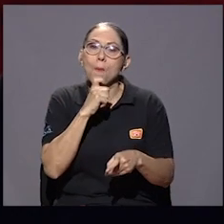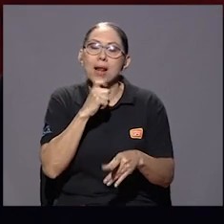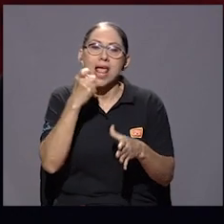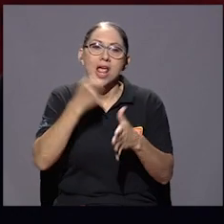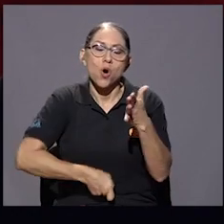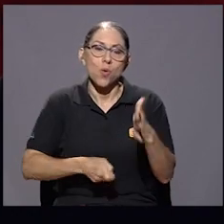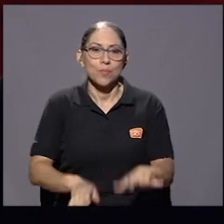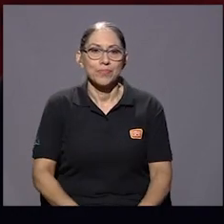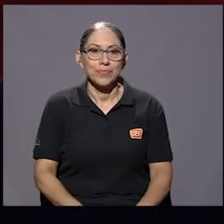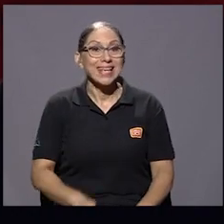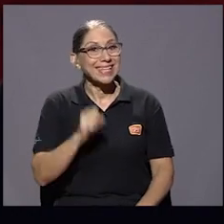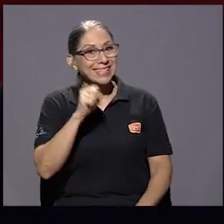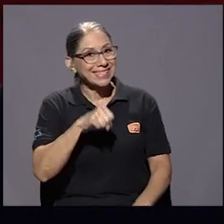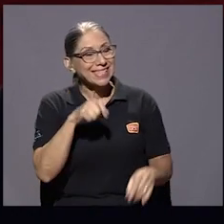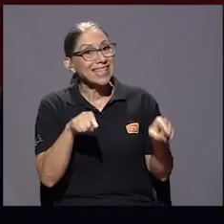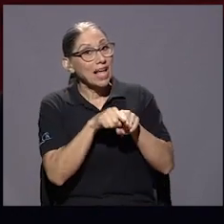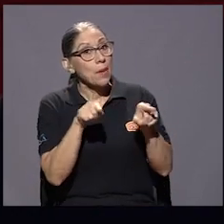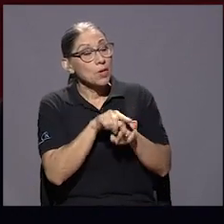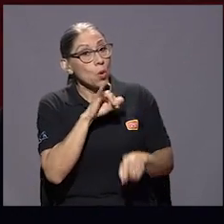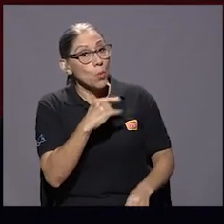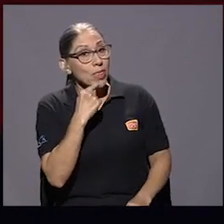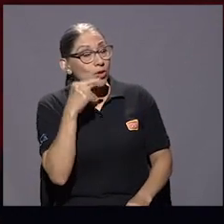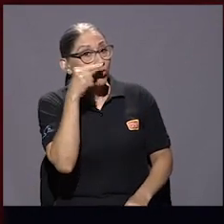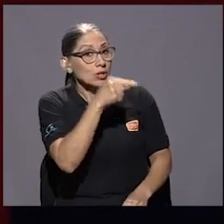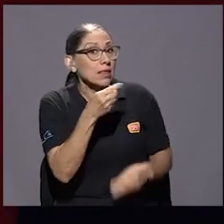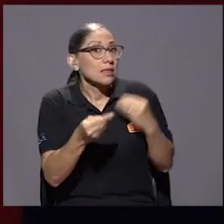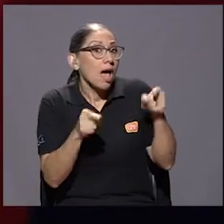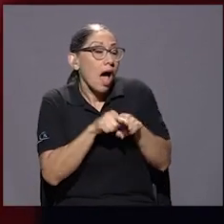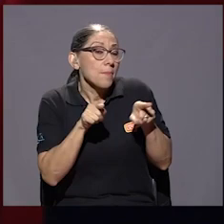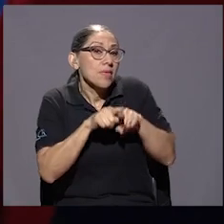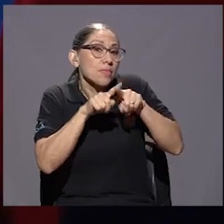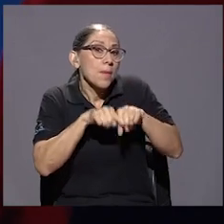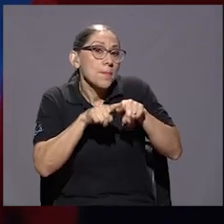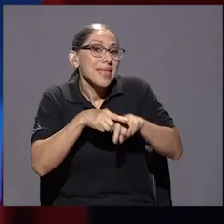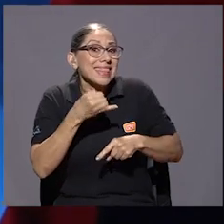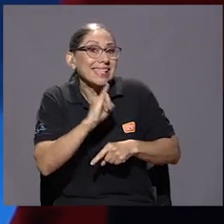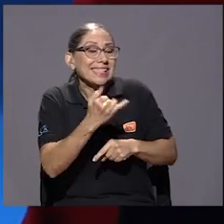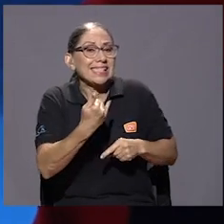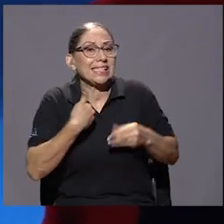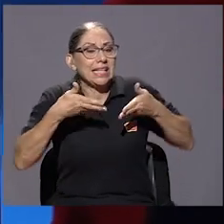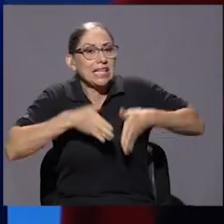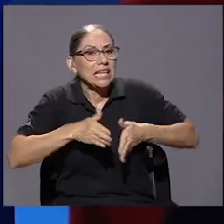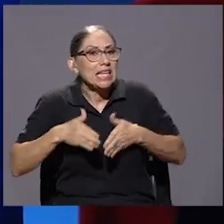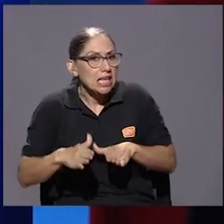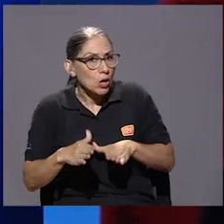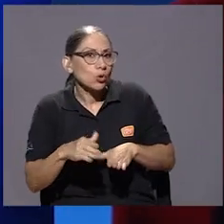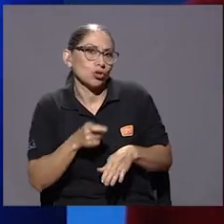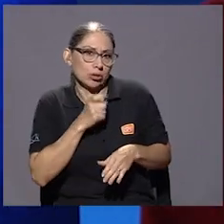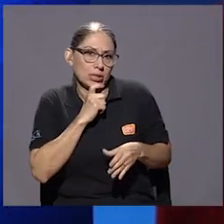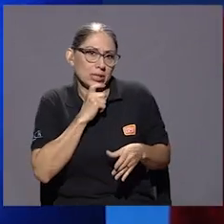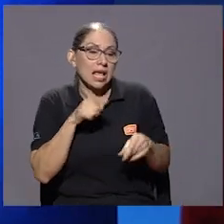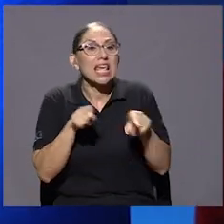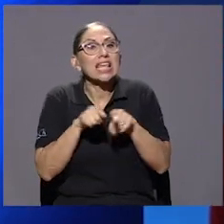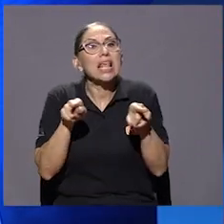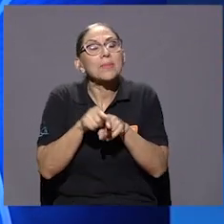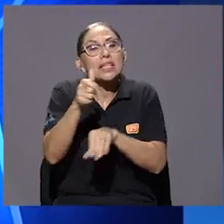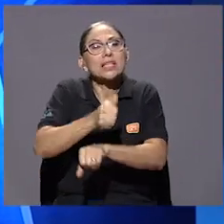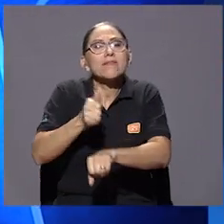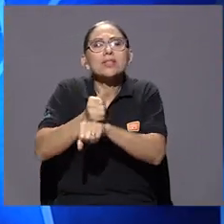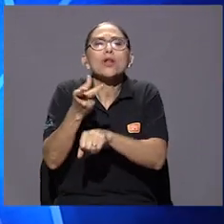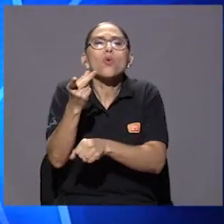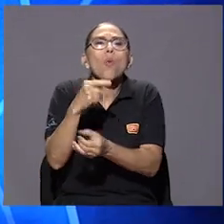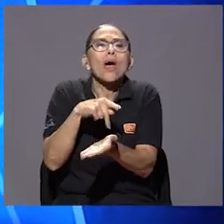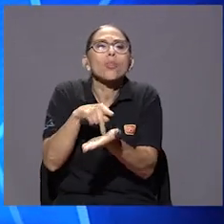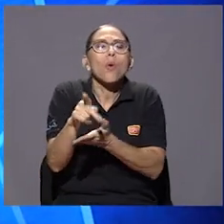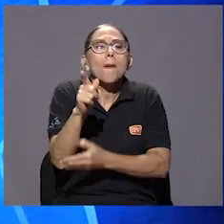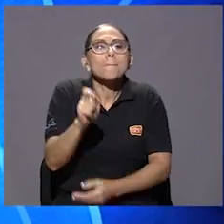otros elementos que has mencionado, que son el tema de los hijos, que también puede ser bastante complejo, y el tema de la fijación de las